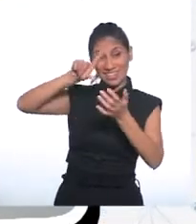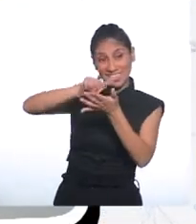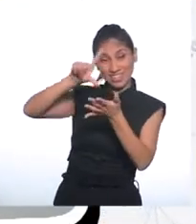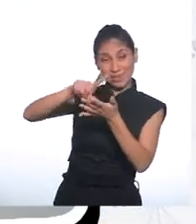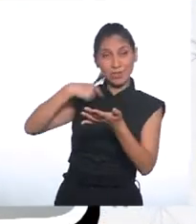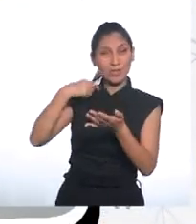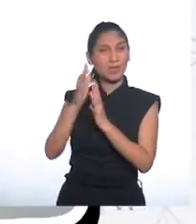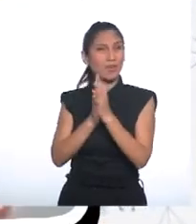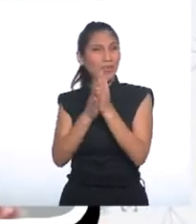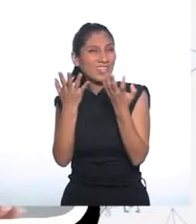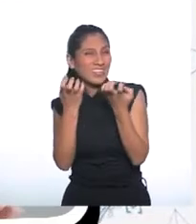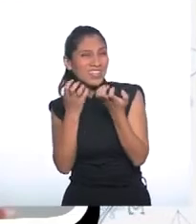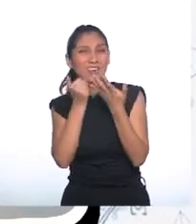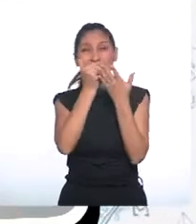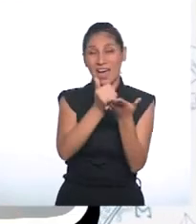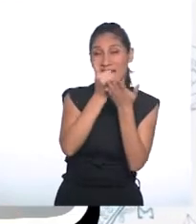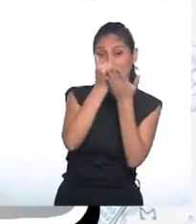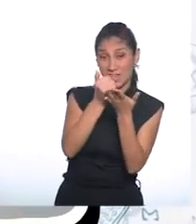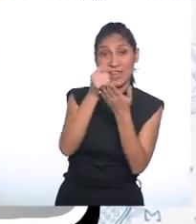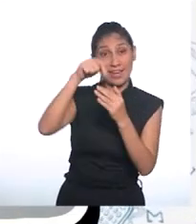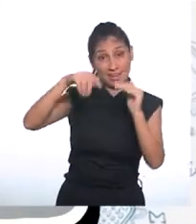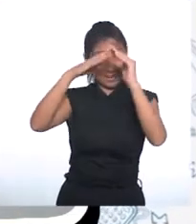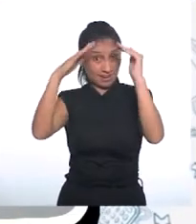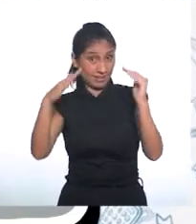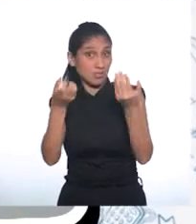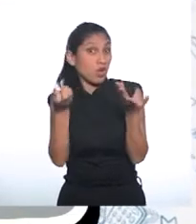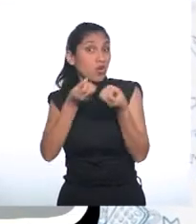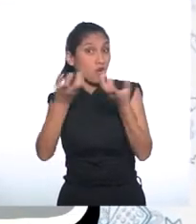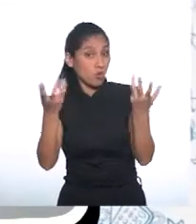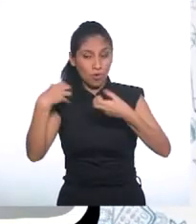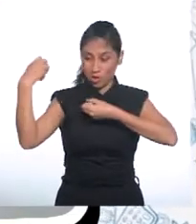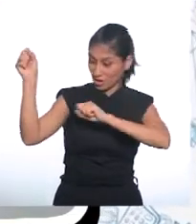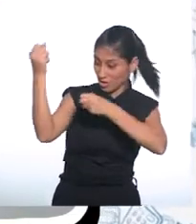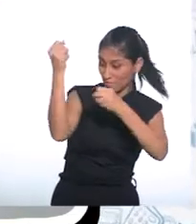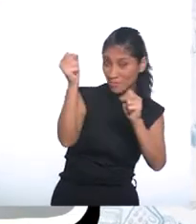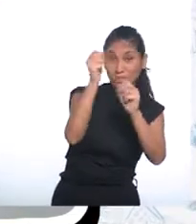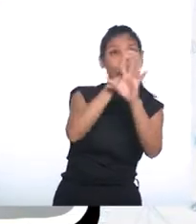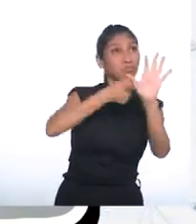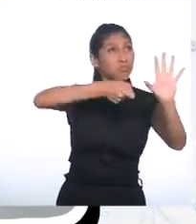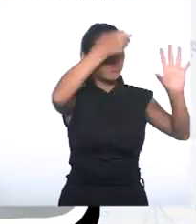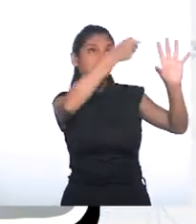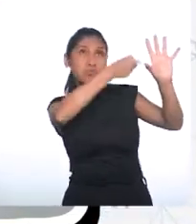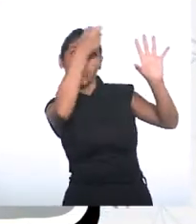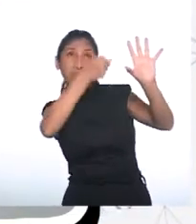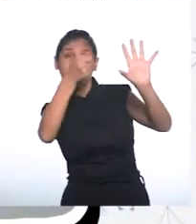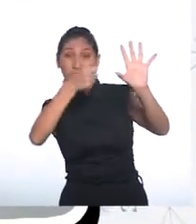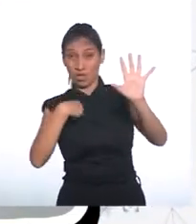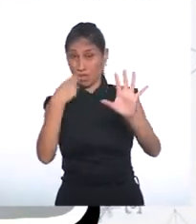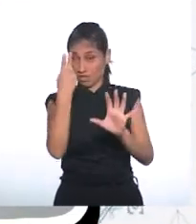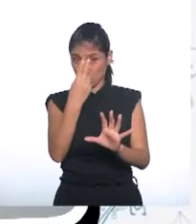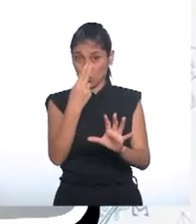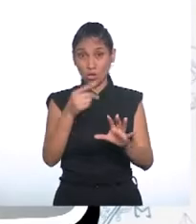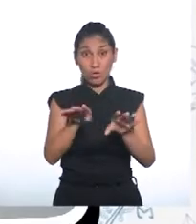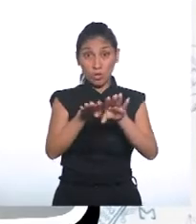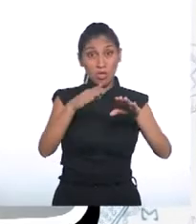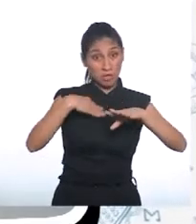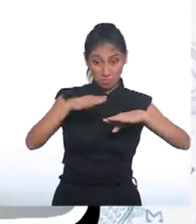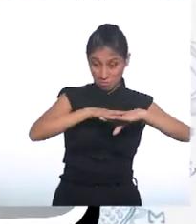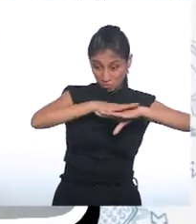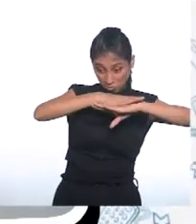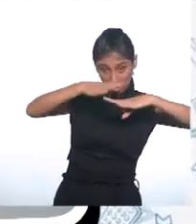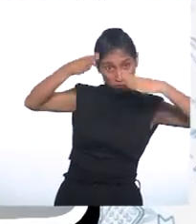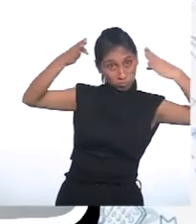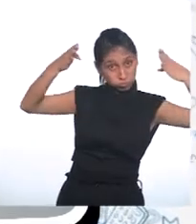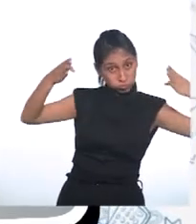trato de ayudar lo más posible en casa, limpiando. He notado que cuando paso el paño por algún mueble,